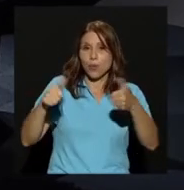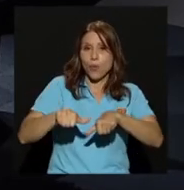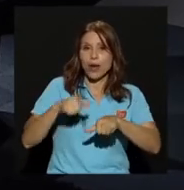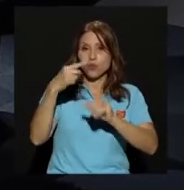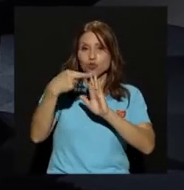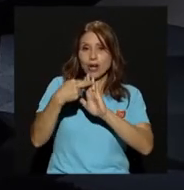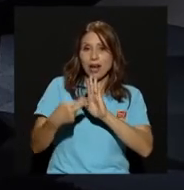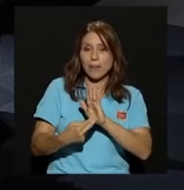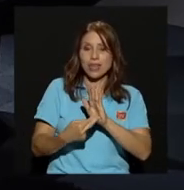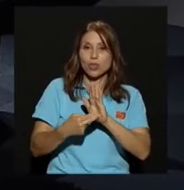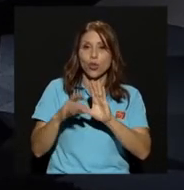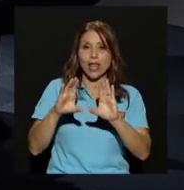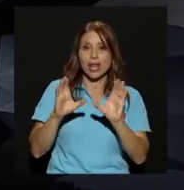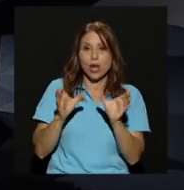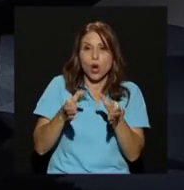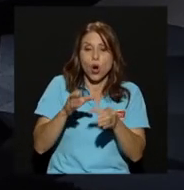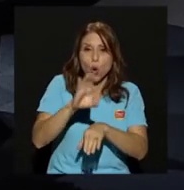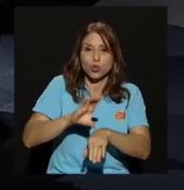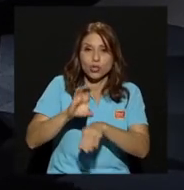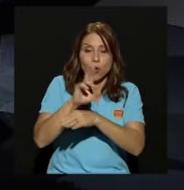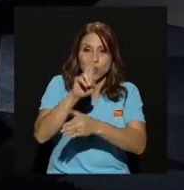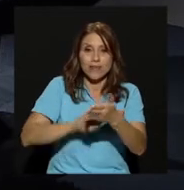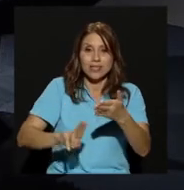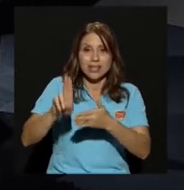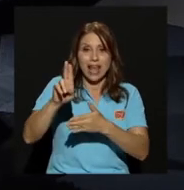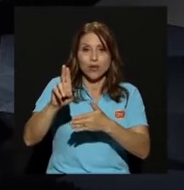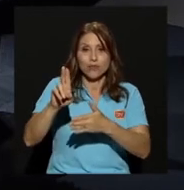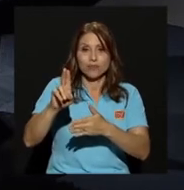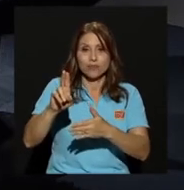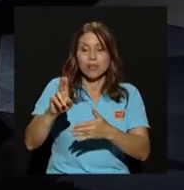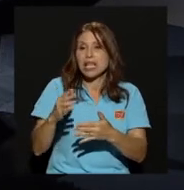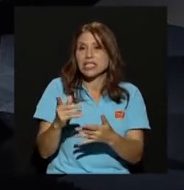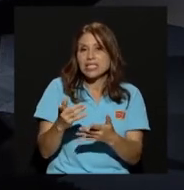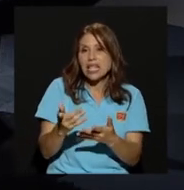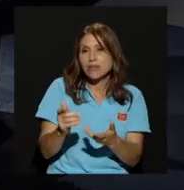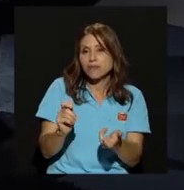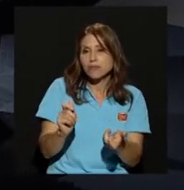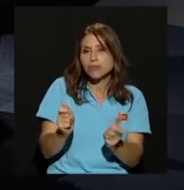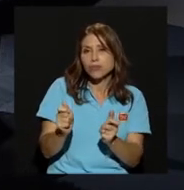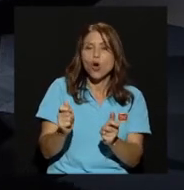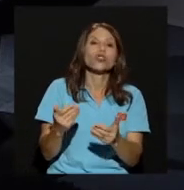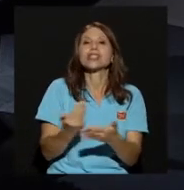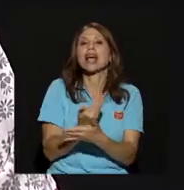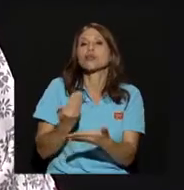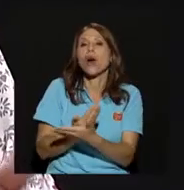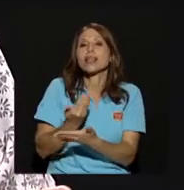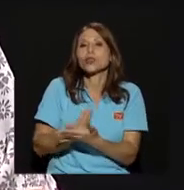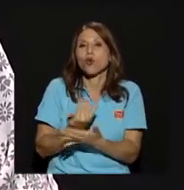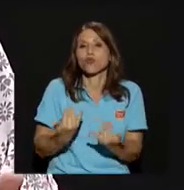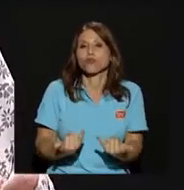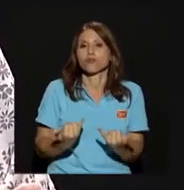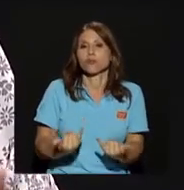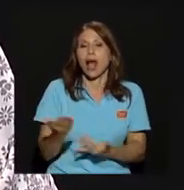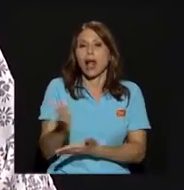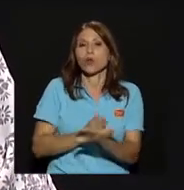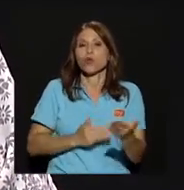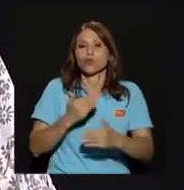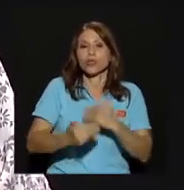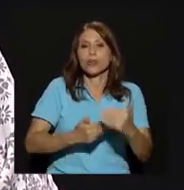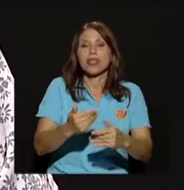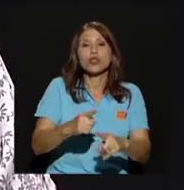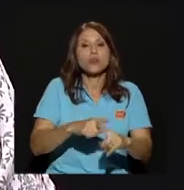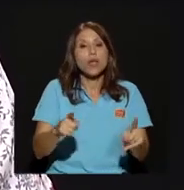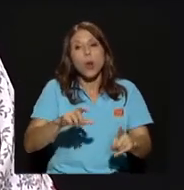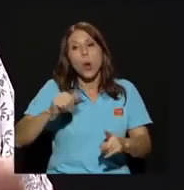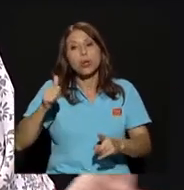Universitario. Se hizo un cambio en algunos de los, o se actualizó algunos de los procedimientos. Pero hay algunos que son votaciones